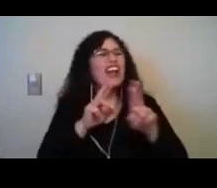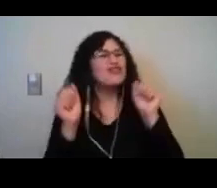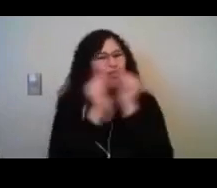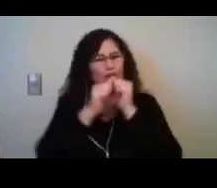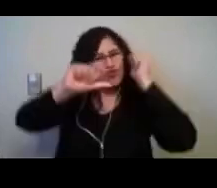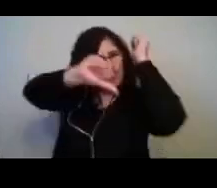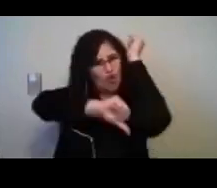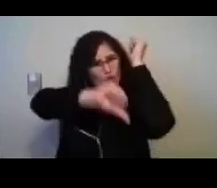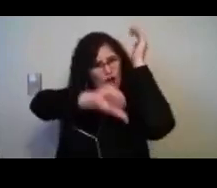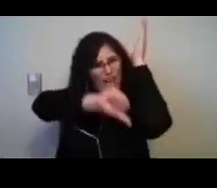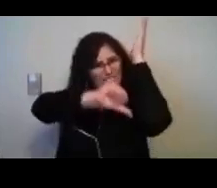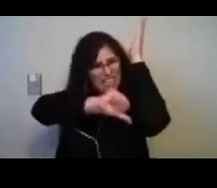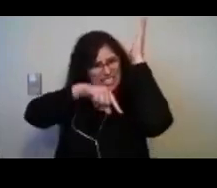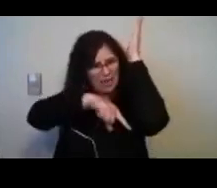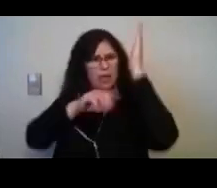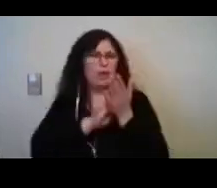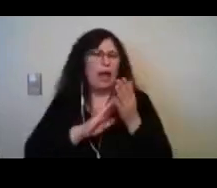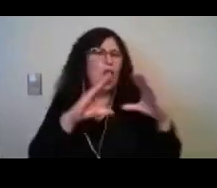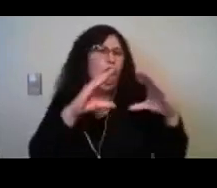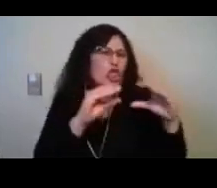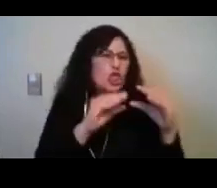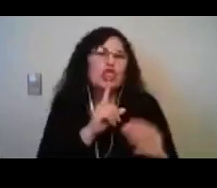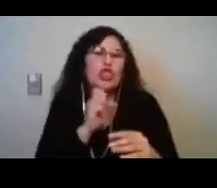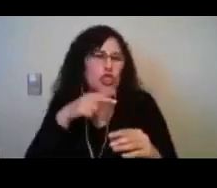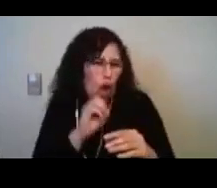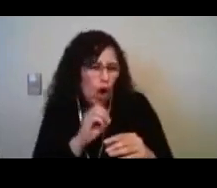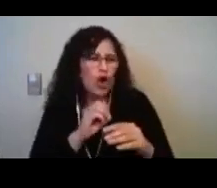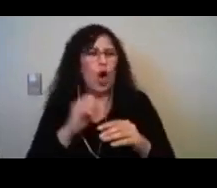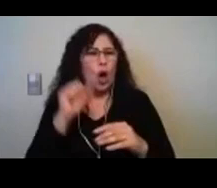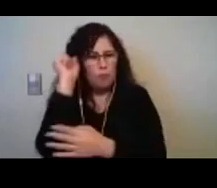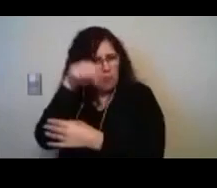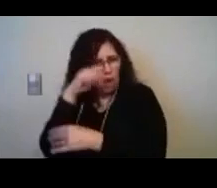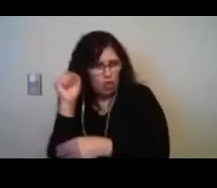producir alteraciones en el tono, en la postura, en el equilibrio,